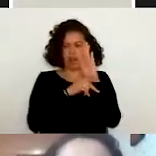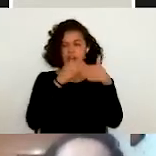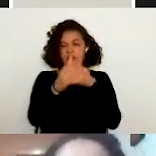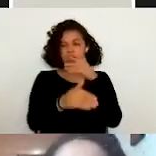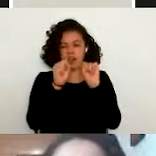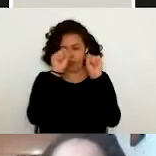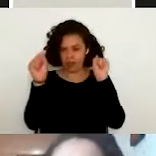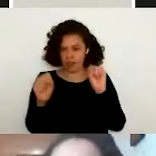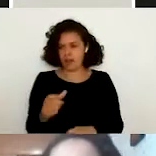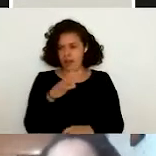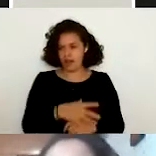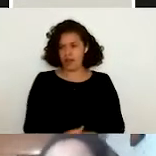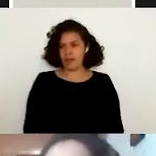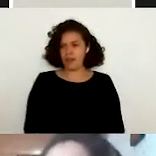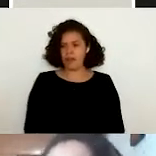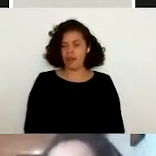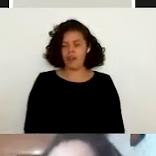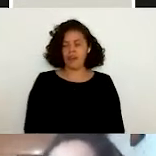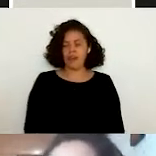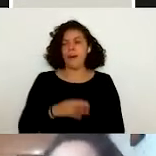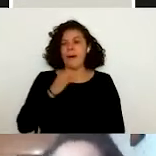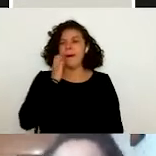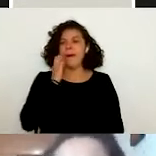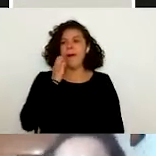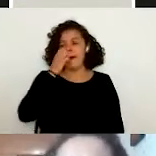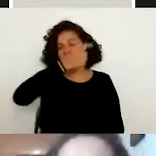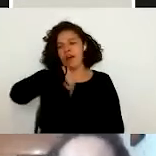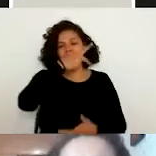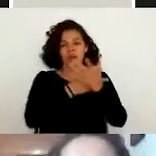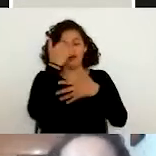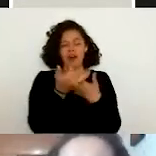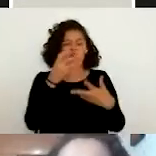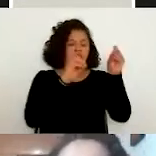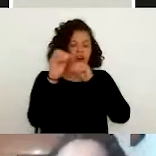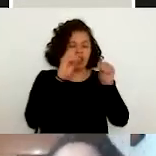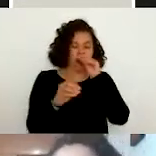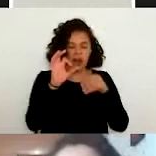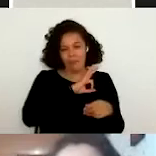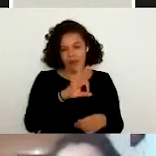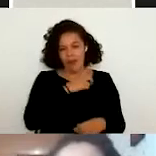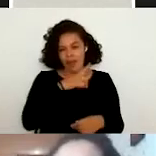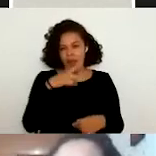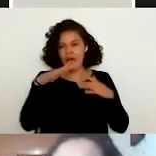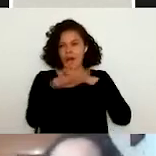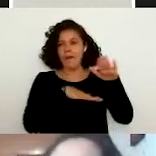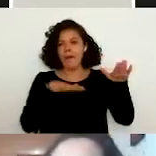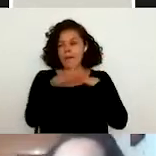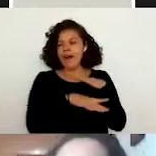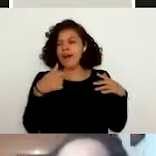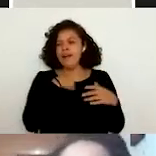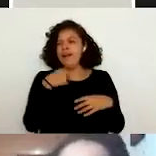esto nos quiere decir que para que yo pueda diseñar un proyecto, tengo que tener ya las bases de qué es lo que